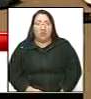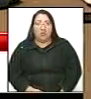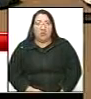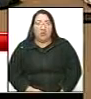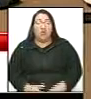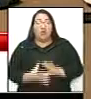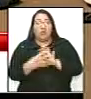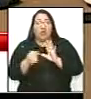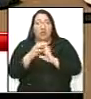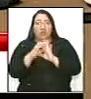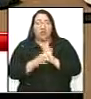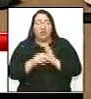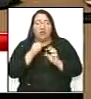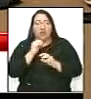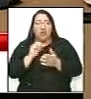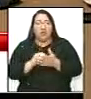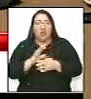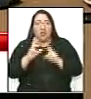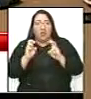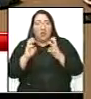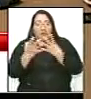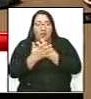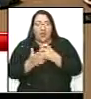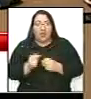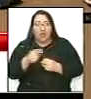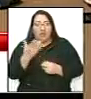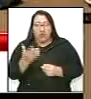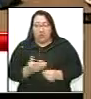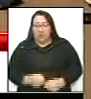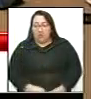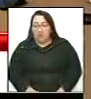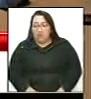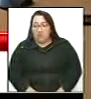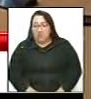que previamente se haya determinado en la vía penal estos hechos. Gracias.